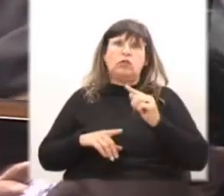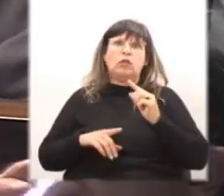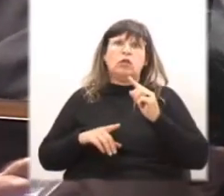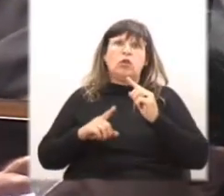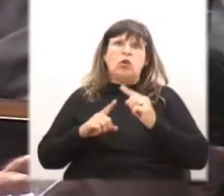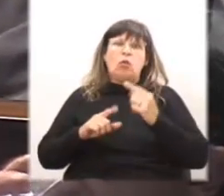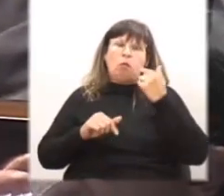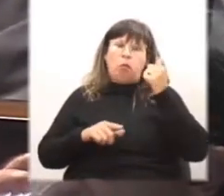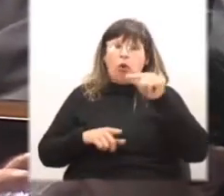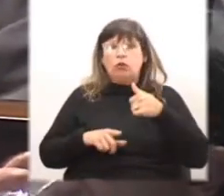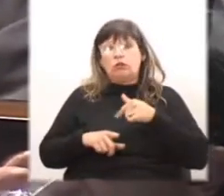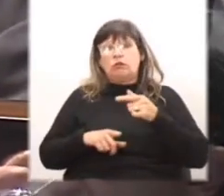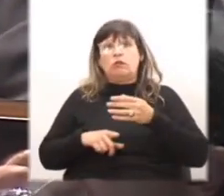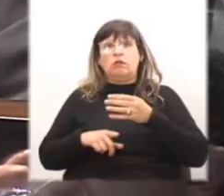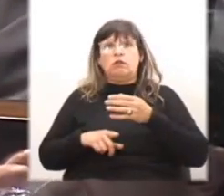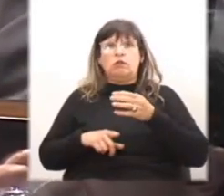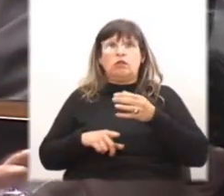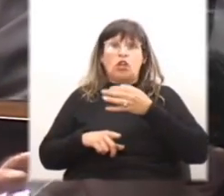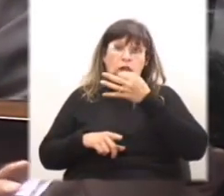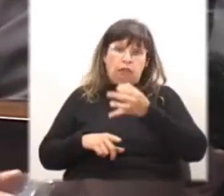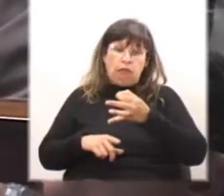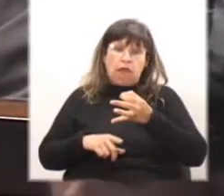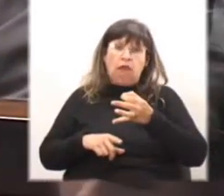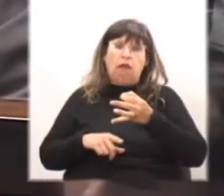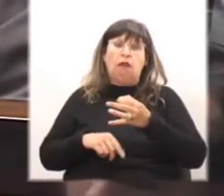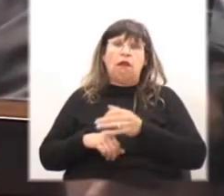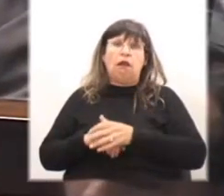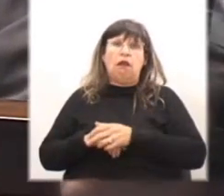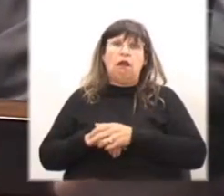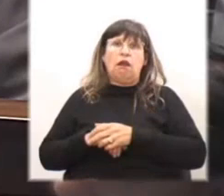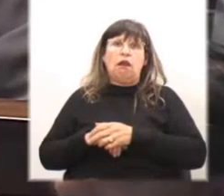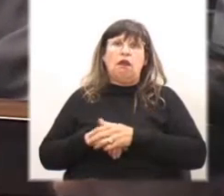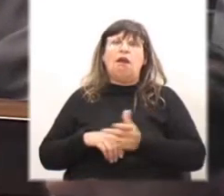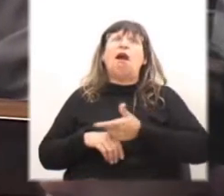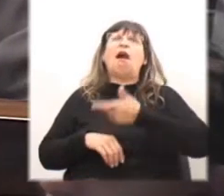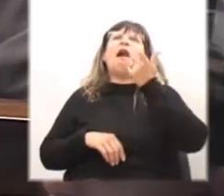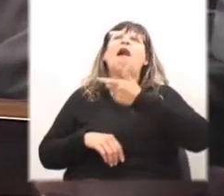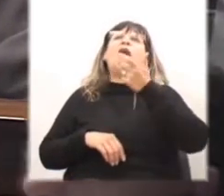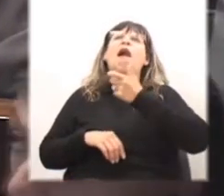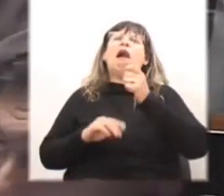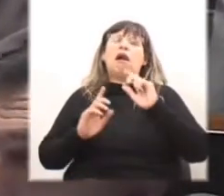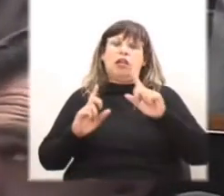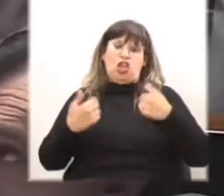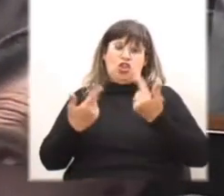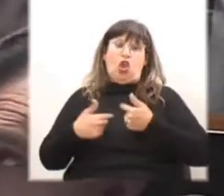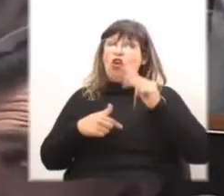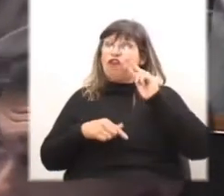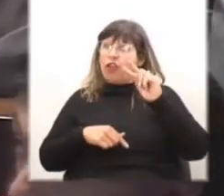el exabrupto que supuso las risotadas que todos vimos